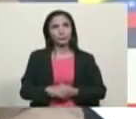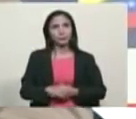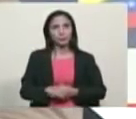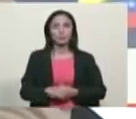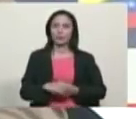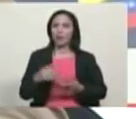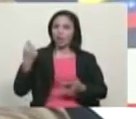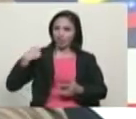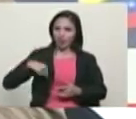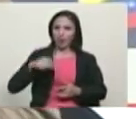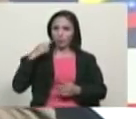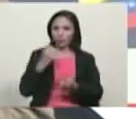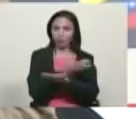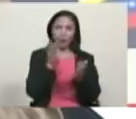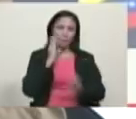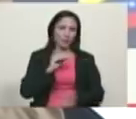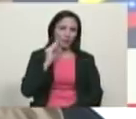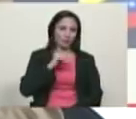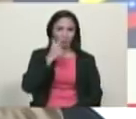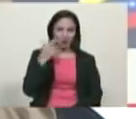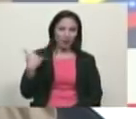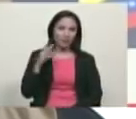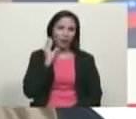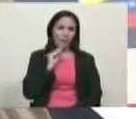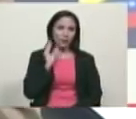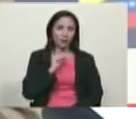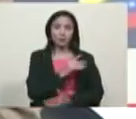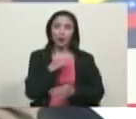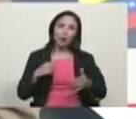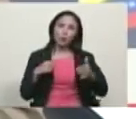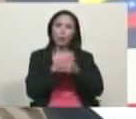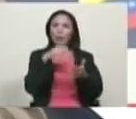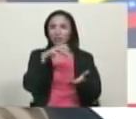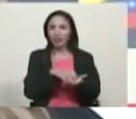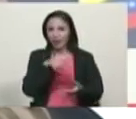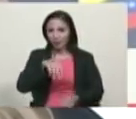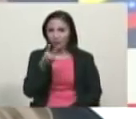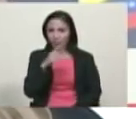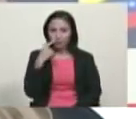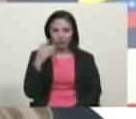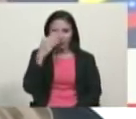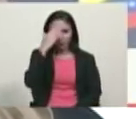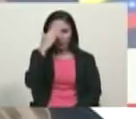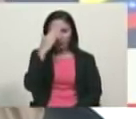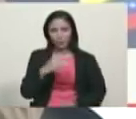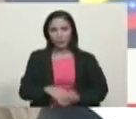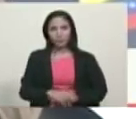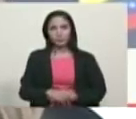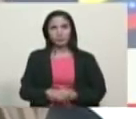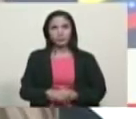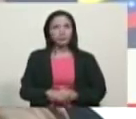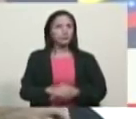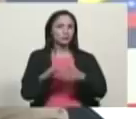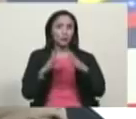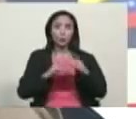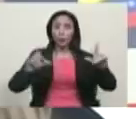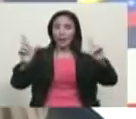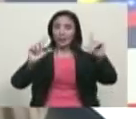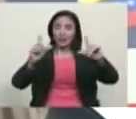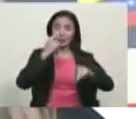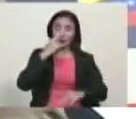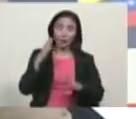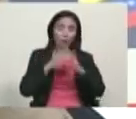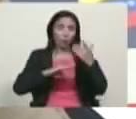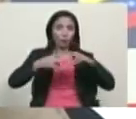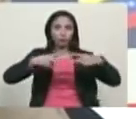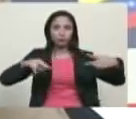tenemos esa experiencia. Cuando el golpe de Estado en Venezuela, lo vivimos. Todas las televisoras